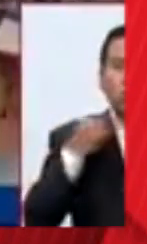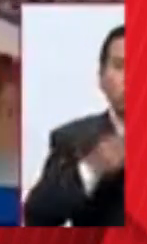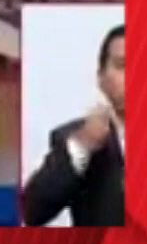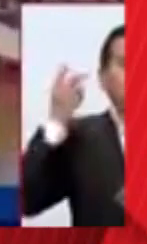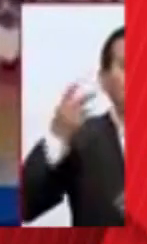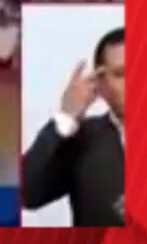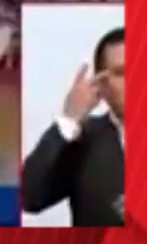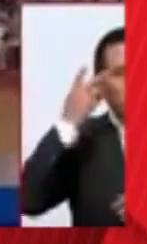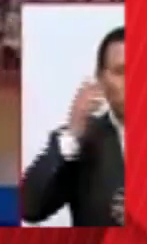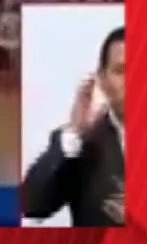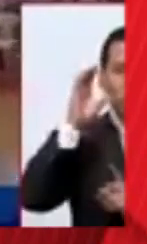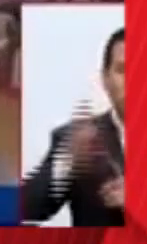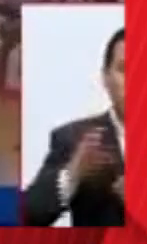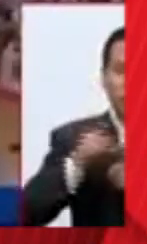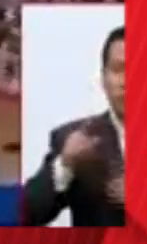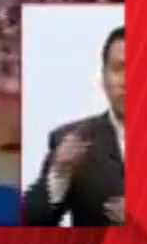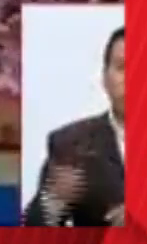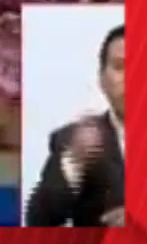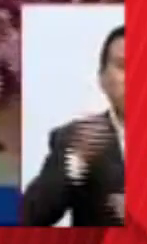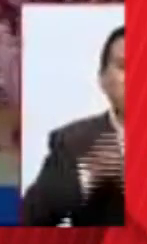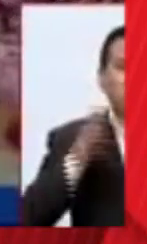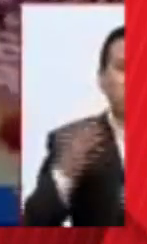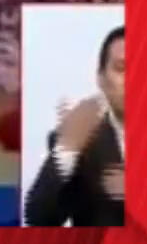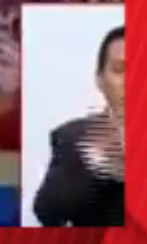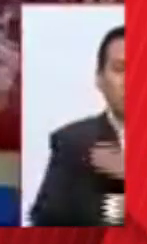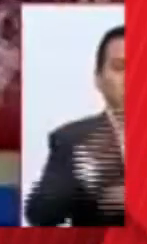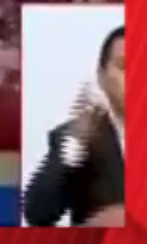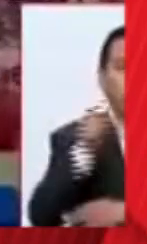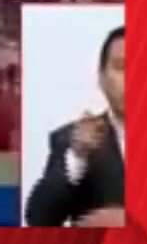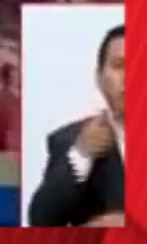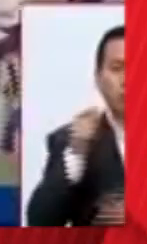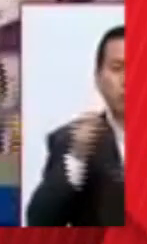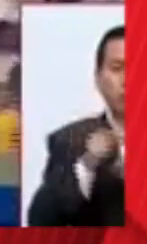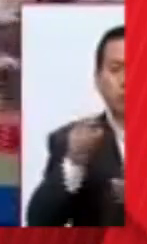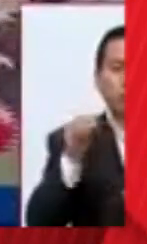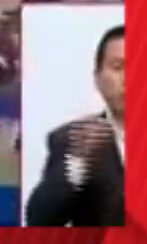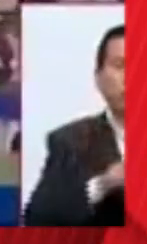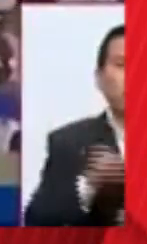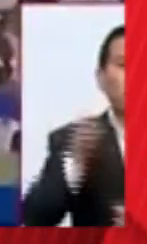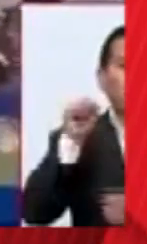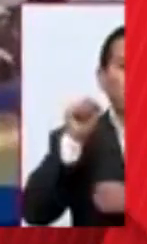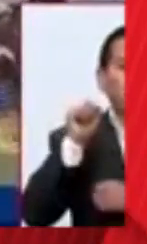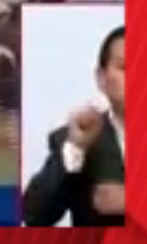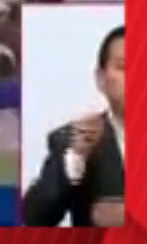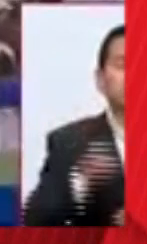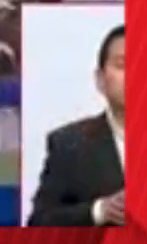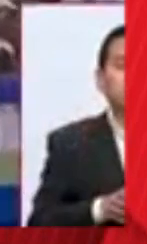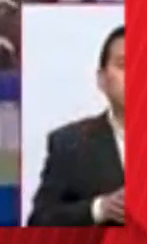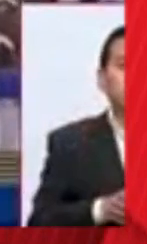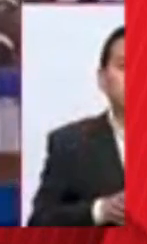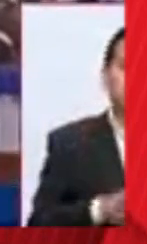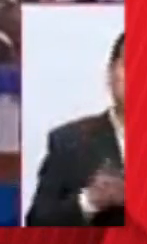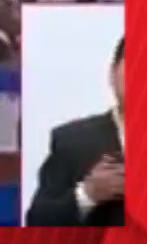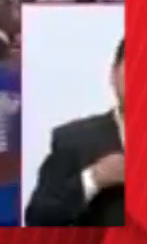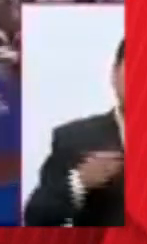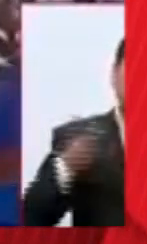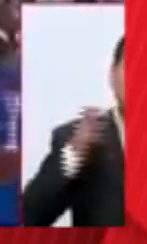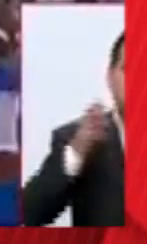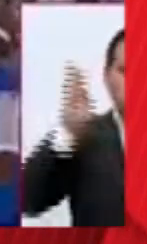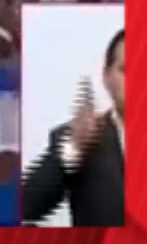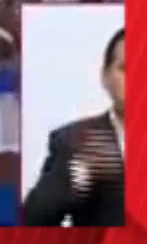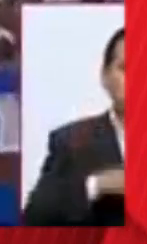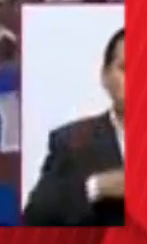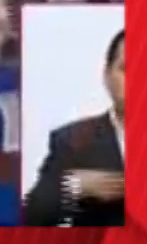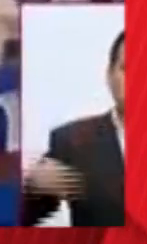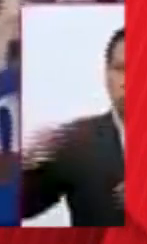de la Confederación Sindical Única de Trabajadores Campesinos de Bolivia es el MAS y PSP. Yo nunca había escuchado en